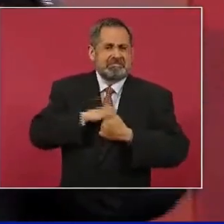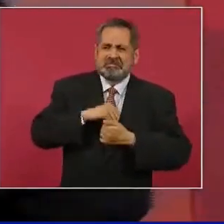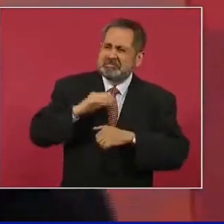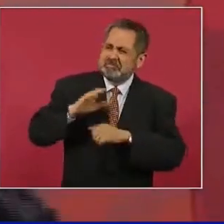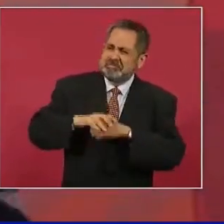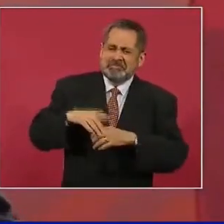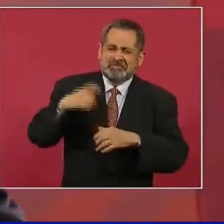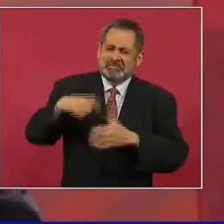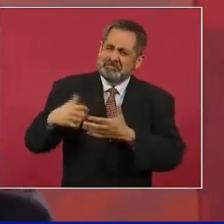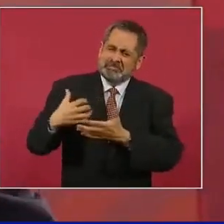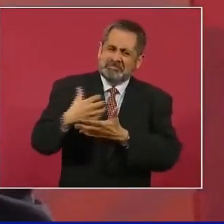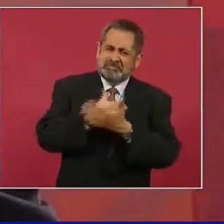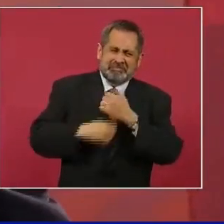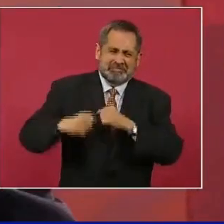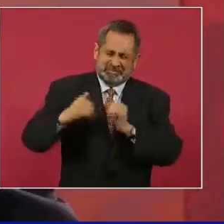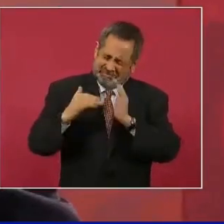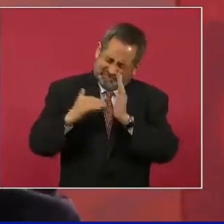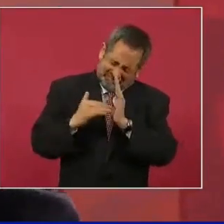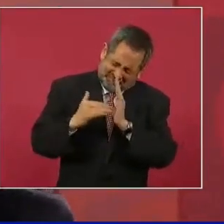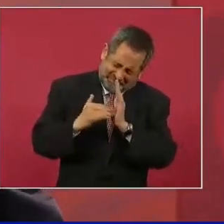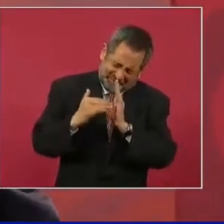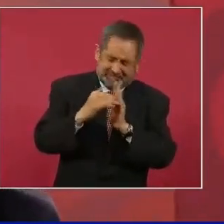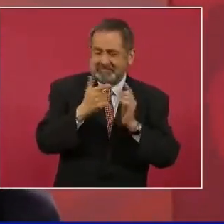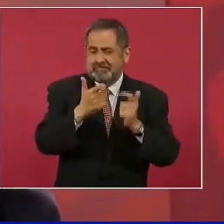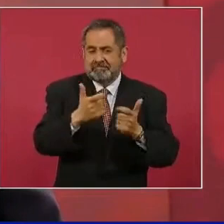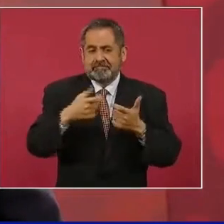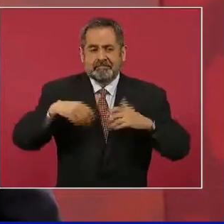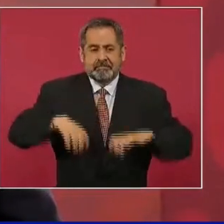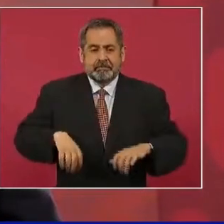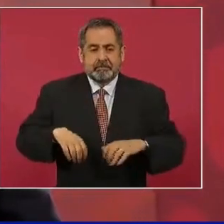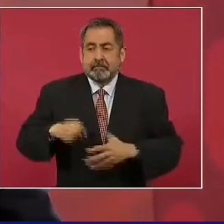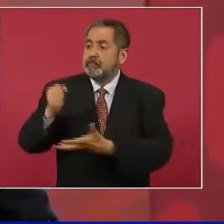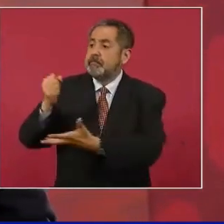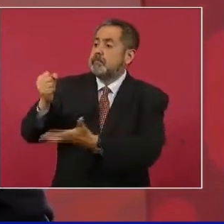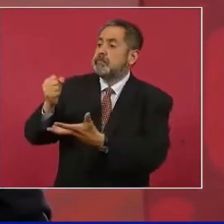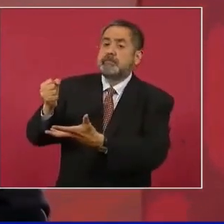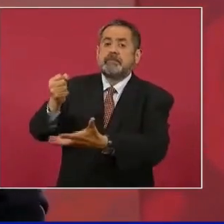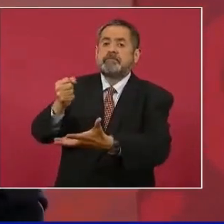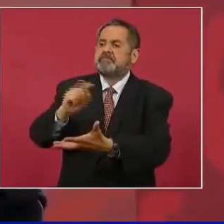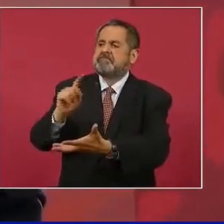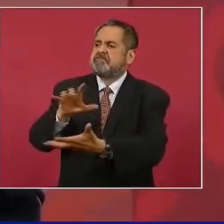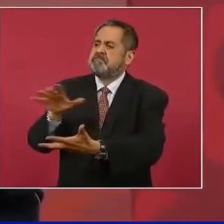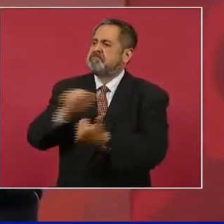agenciar miles de millones de pesos del presupuesto público.